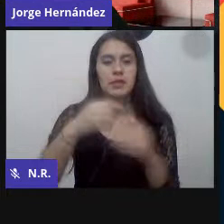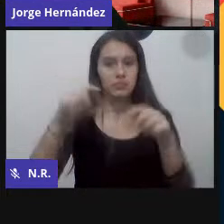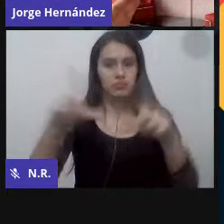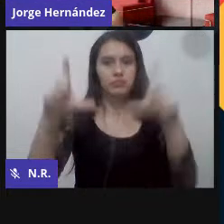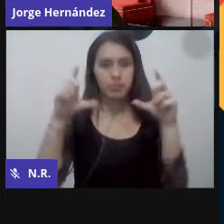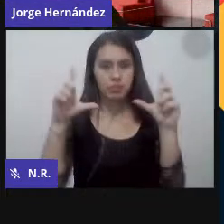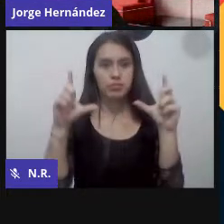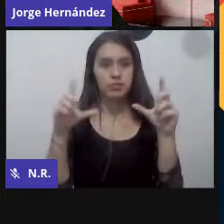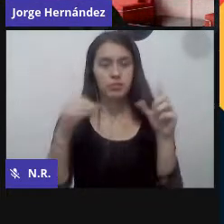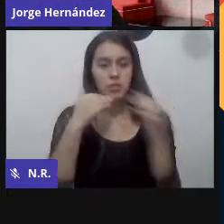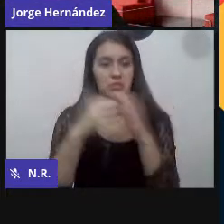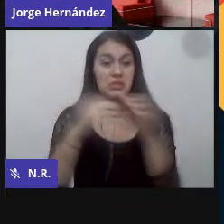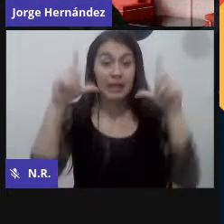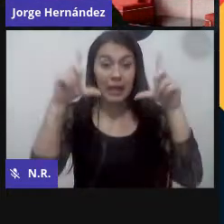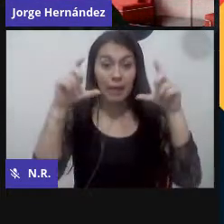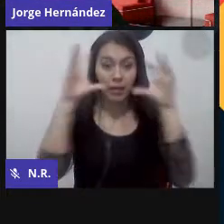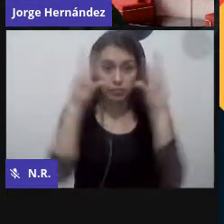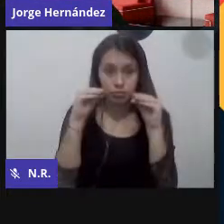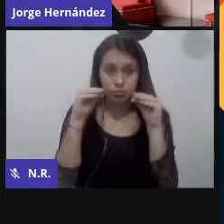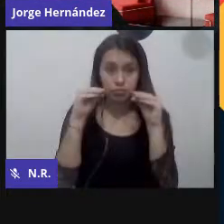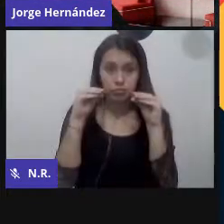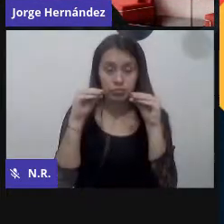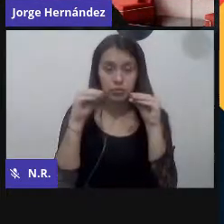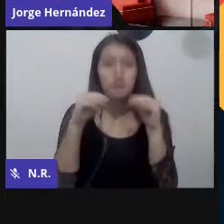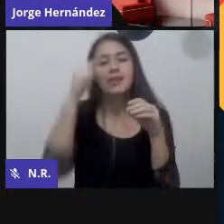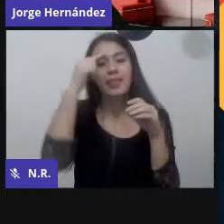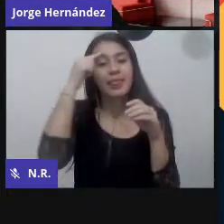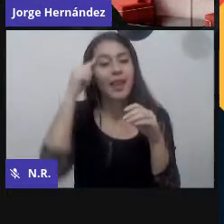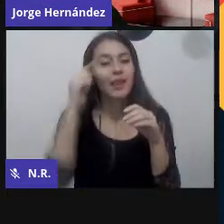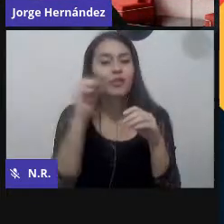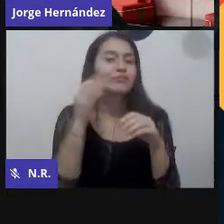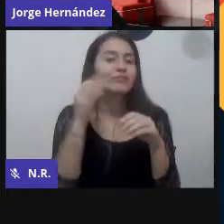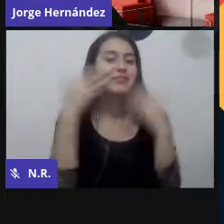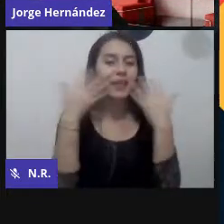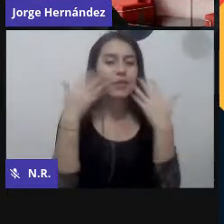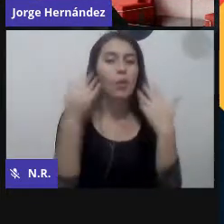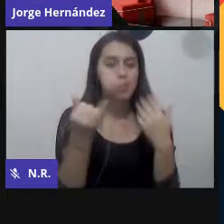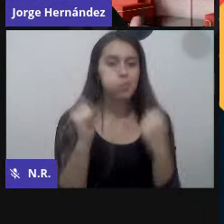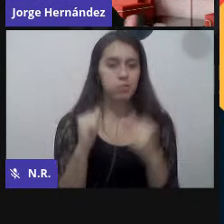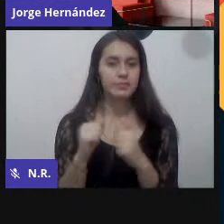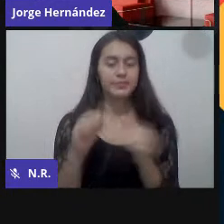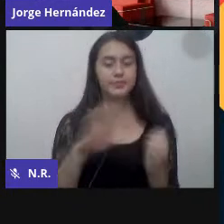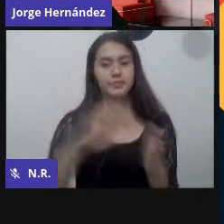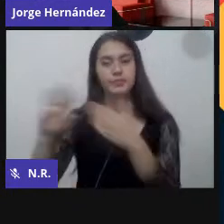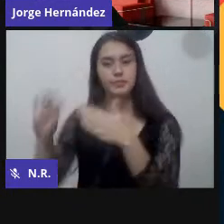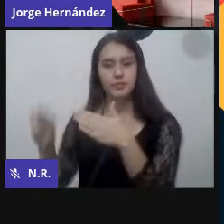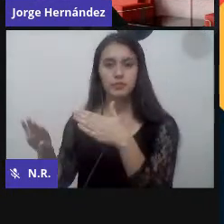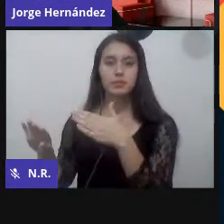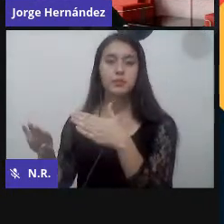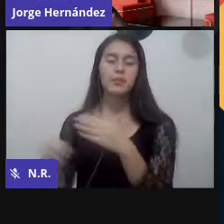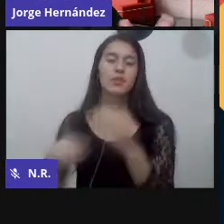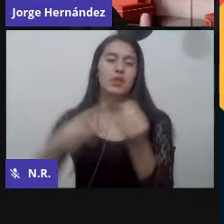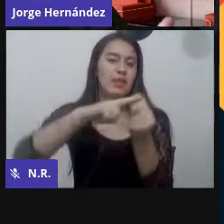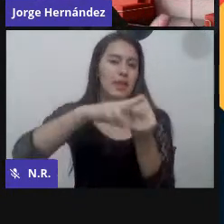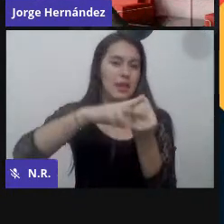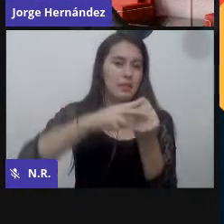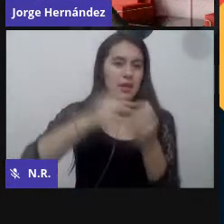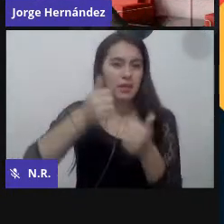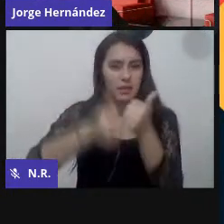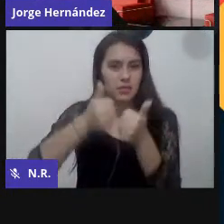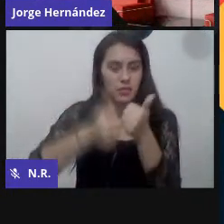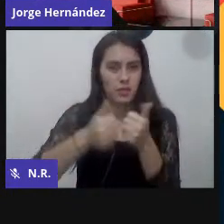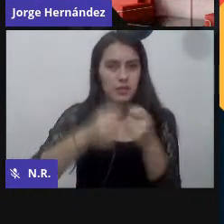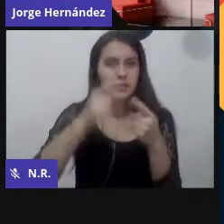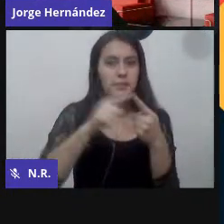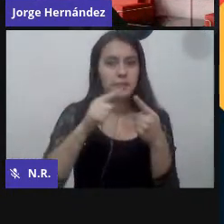cámara está en reposo, lo que hace es tomar esa apariencia. Pasemos a hablar de dos herramientas, Twitter, y ya les